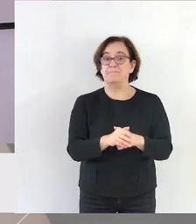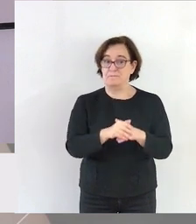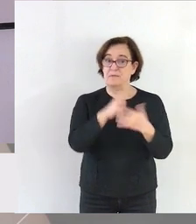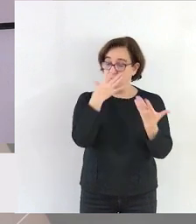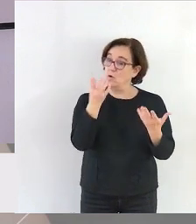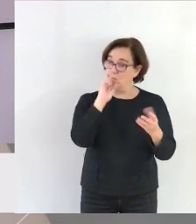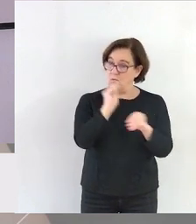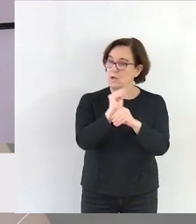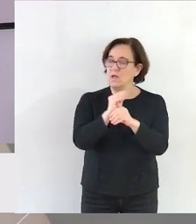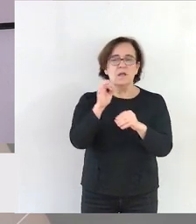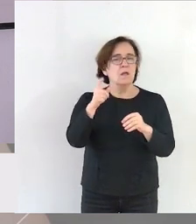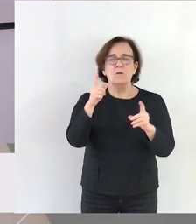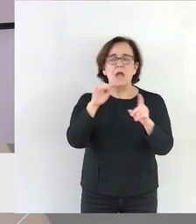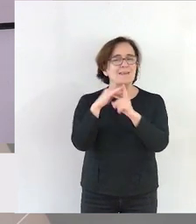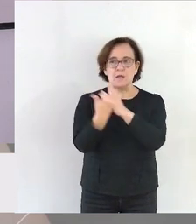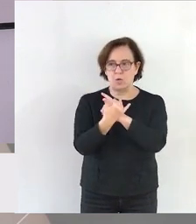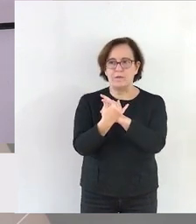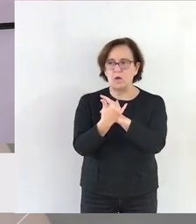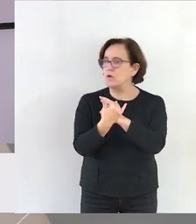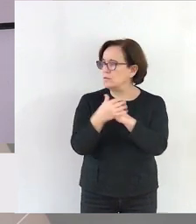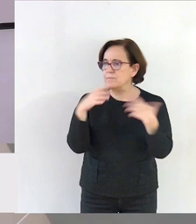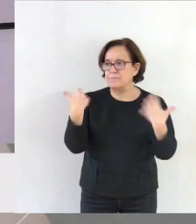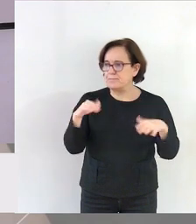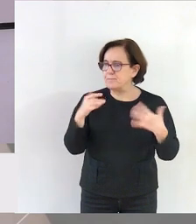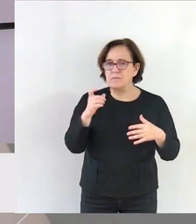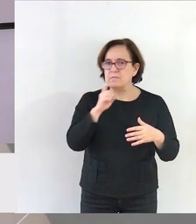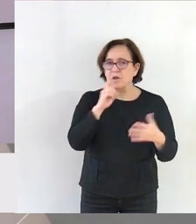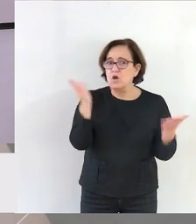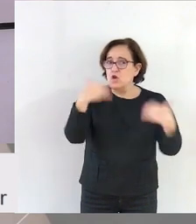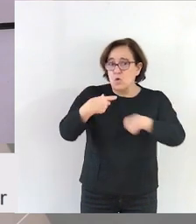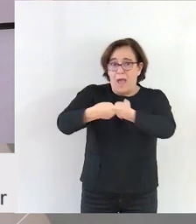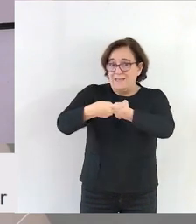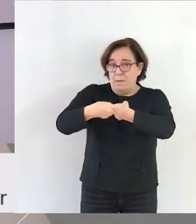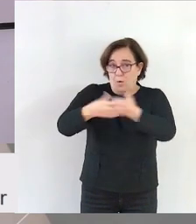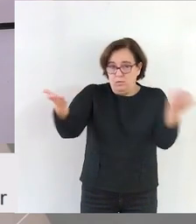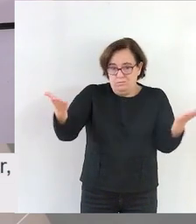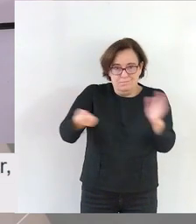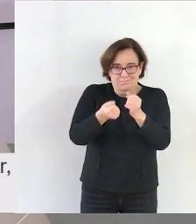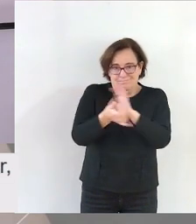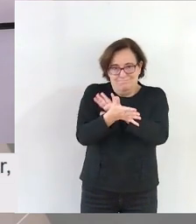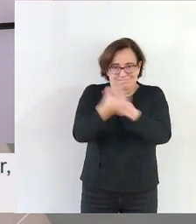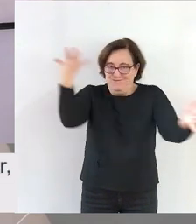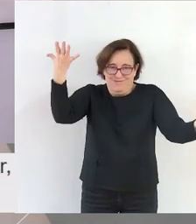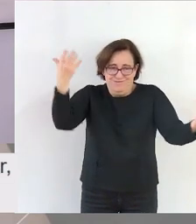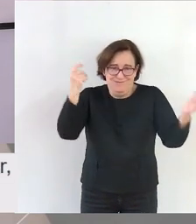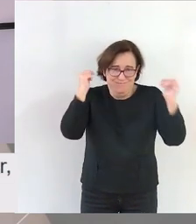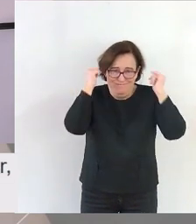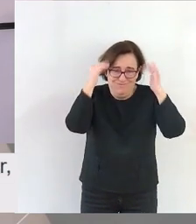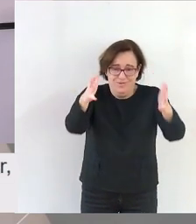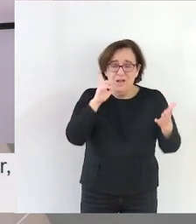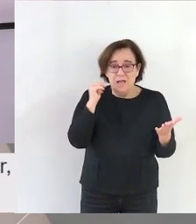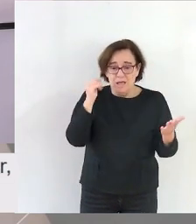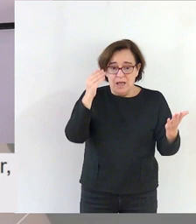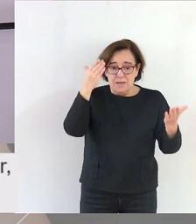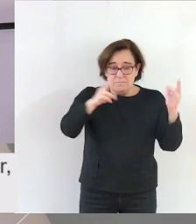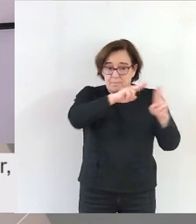las tuyas a remojar es decir estamos en una situación verdaderamente crítica y no hay tiempo es decir tenemos el balance que